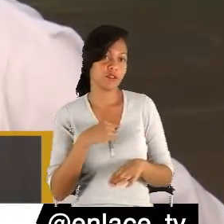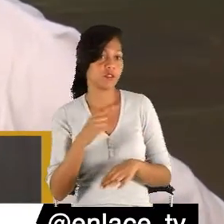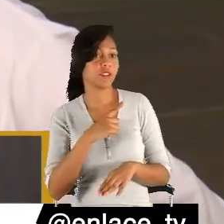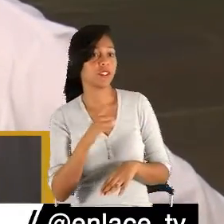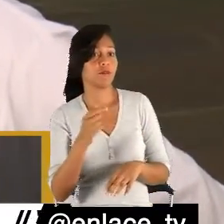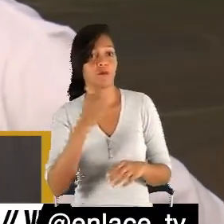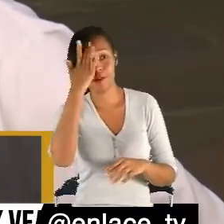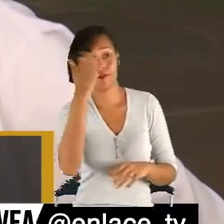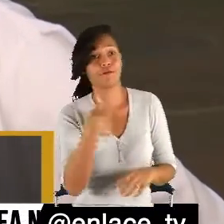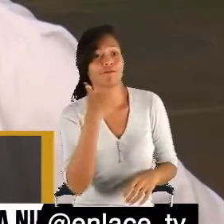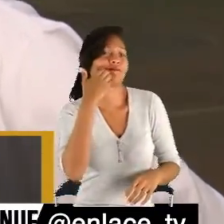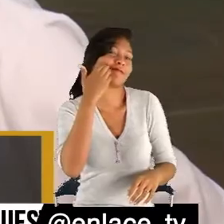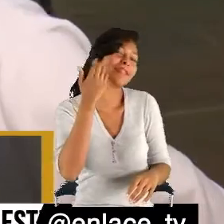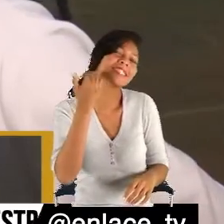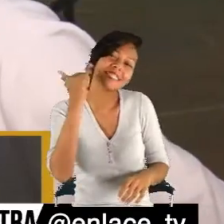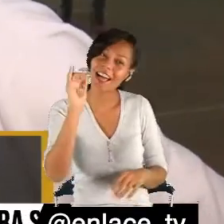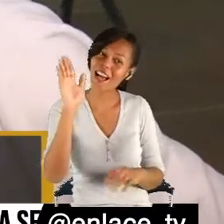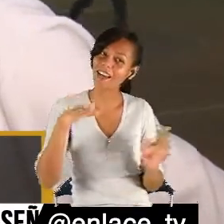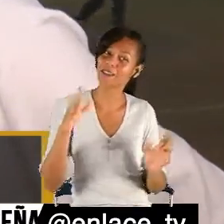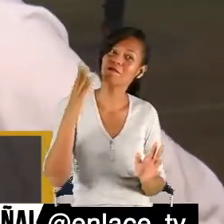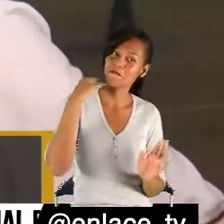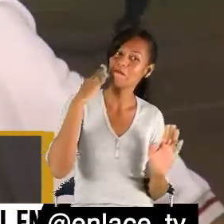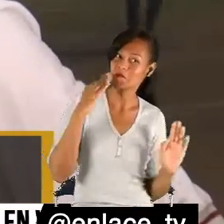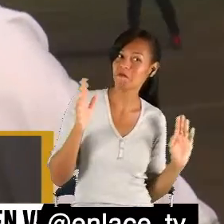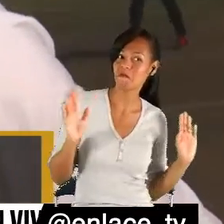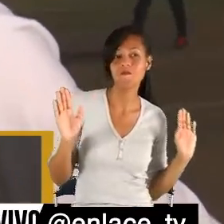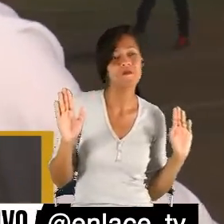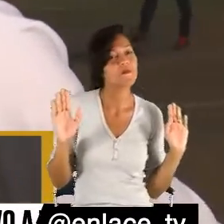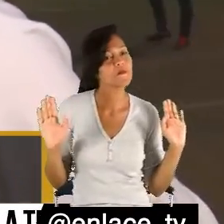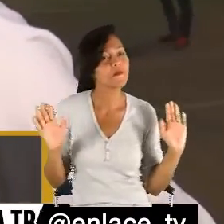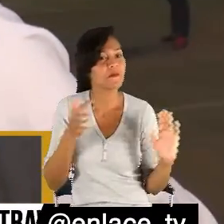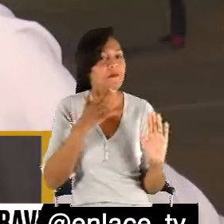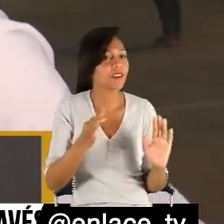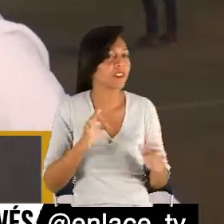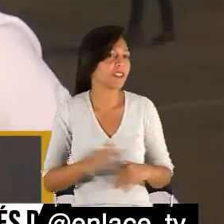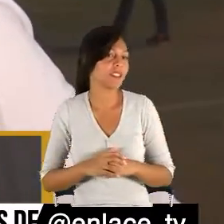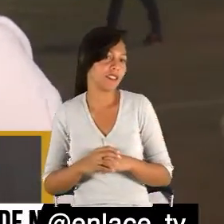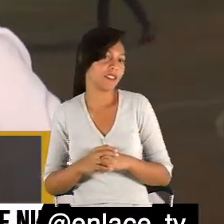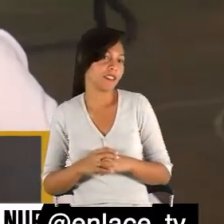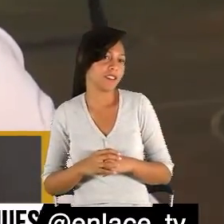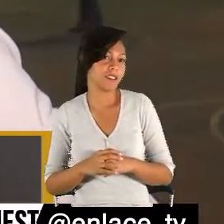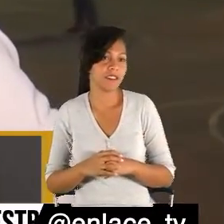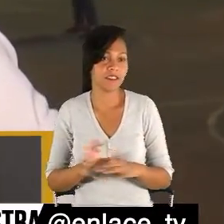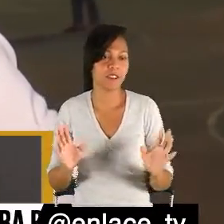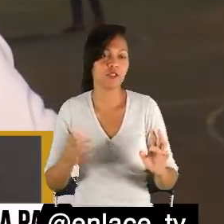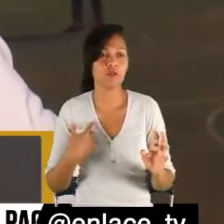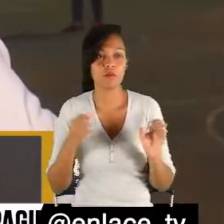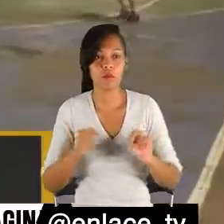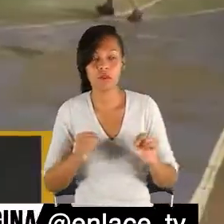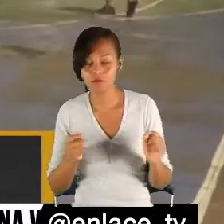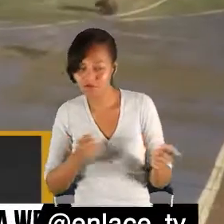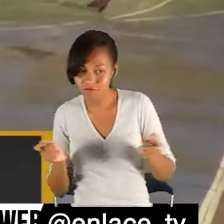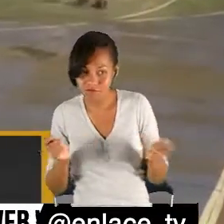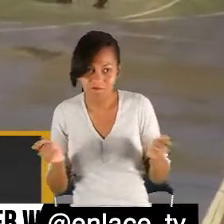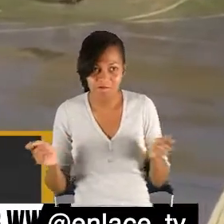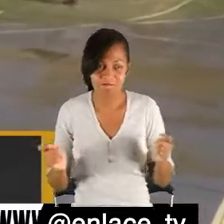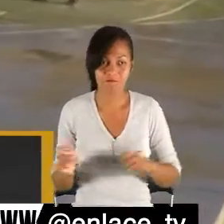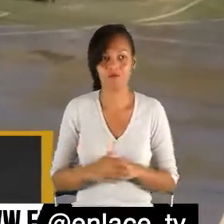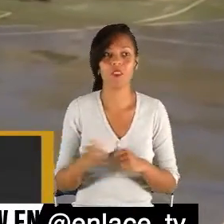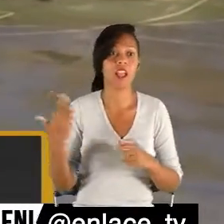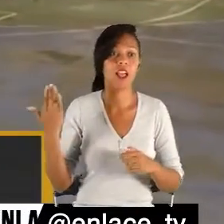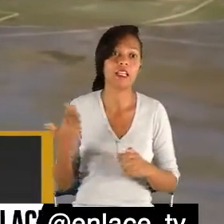veterano en esto y digamos que empíricamente ya puedo manejar el grupo aunque en un principio